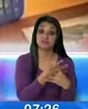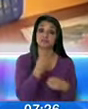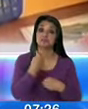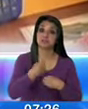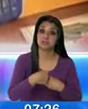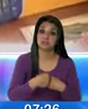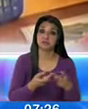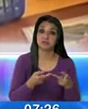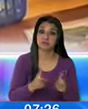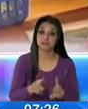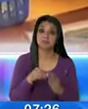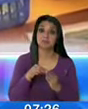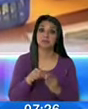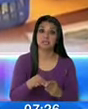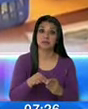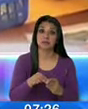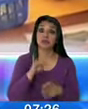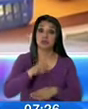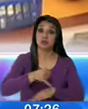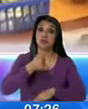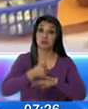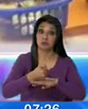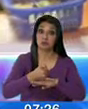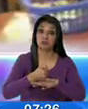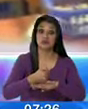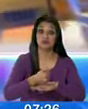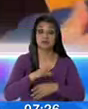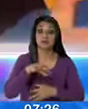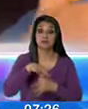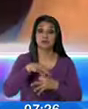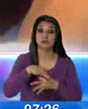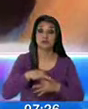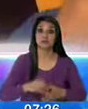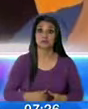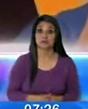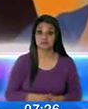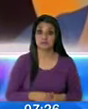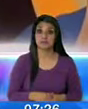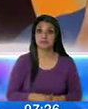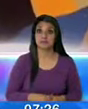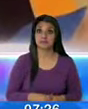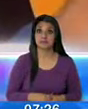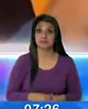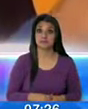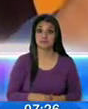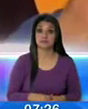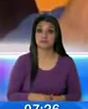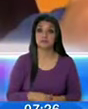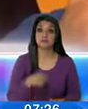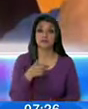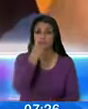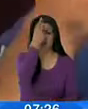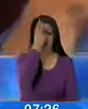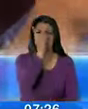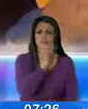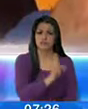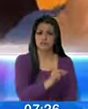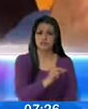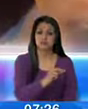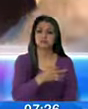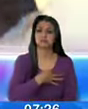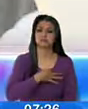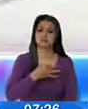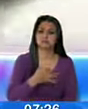este caso es el presidente de esta instancia. A dar su voluntad, a definir, a direccionar